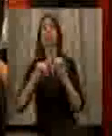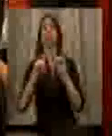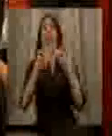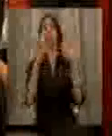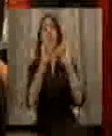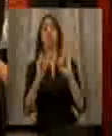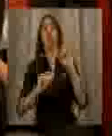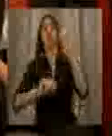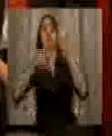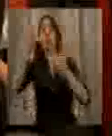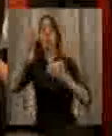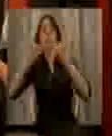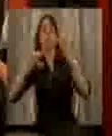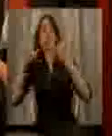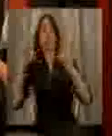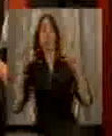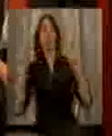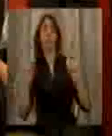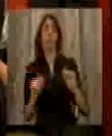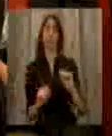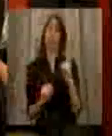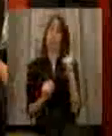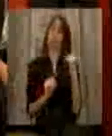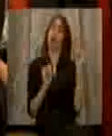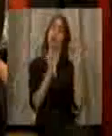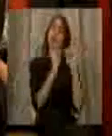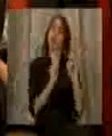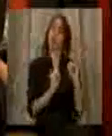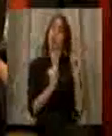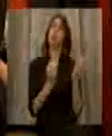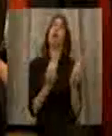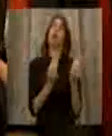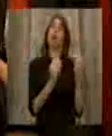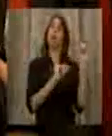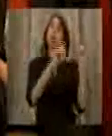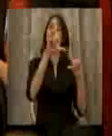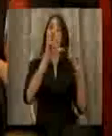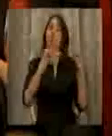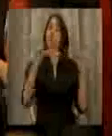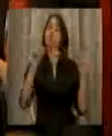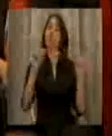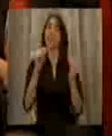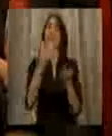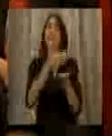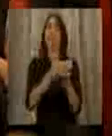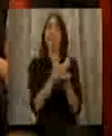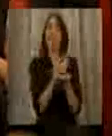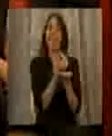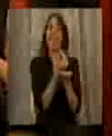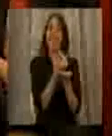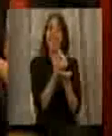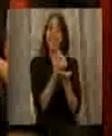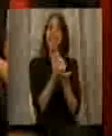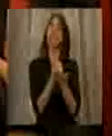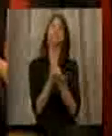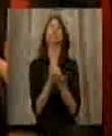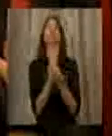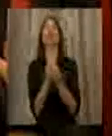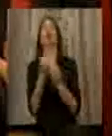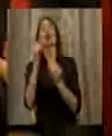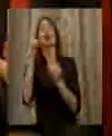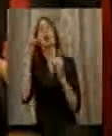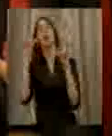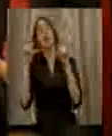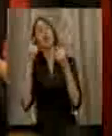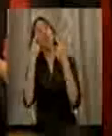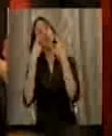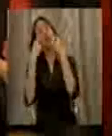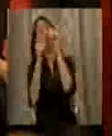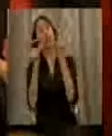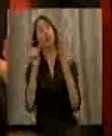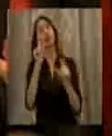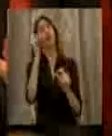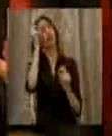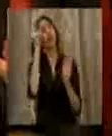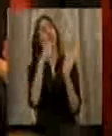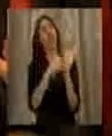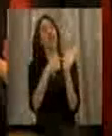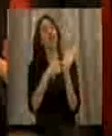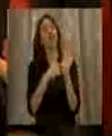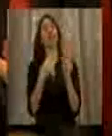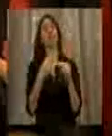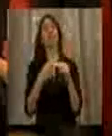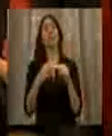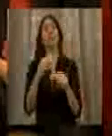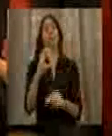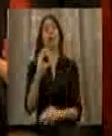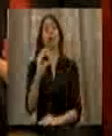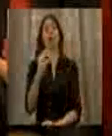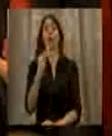maneras de medirla. Una que es la más conocida, pero quizás menos entendida, que es el famoso